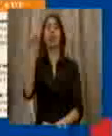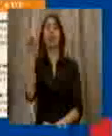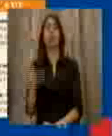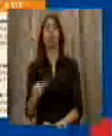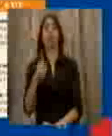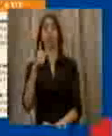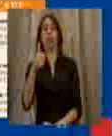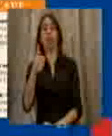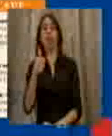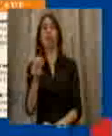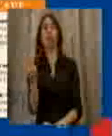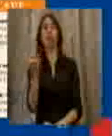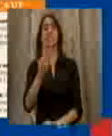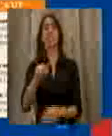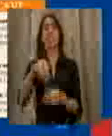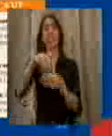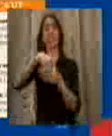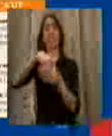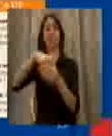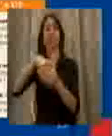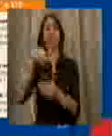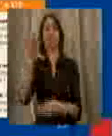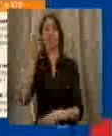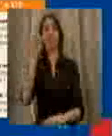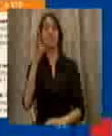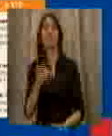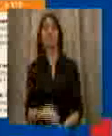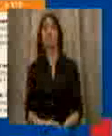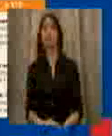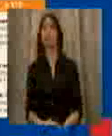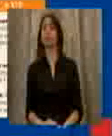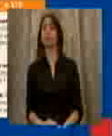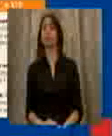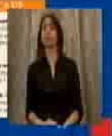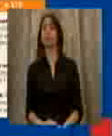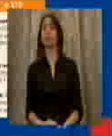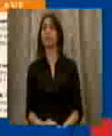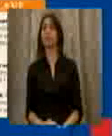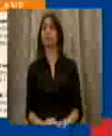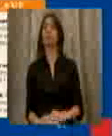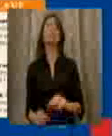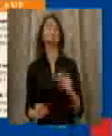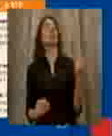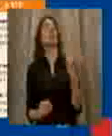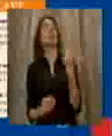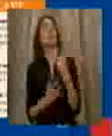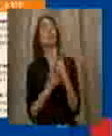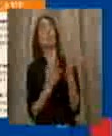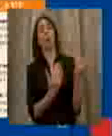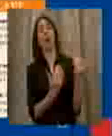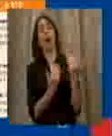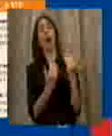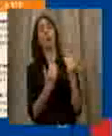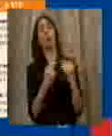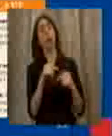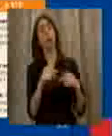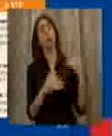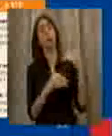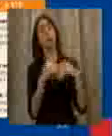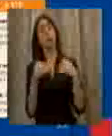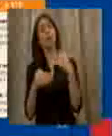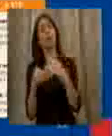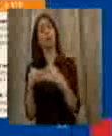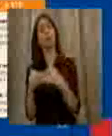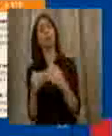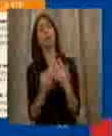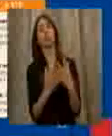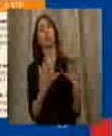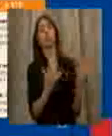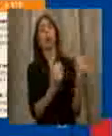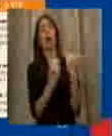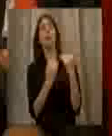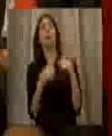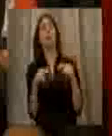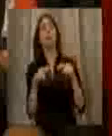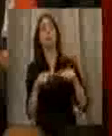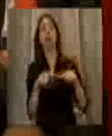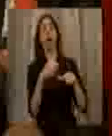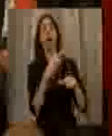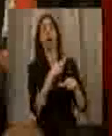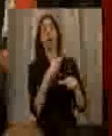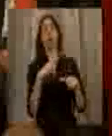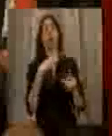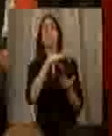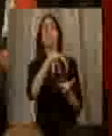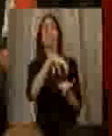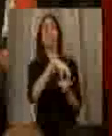del Servicio Electoral, que tanto han apoyado estos procesos y tanto han apoyado a este ministerio